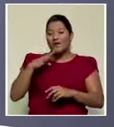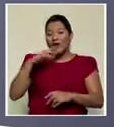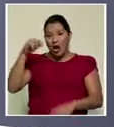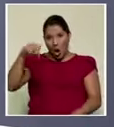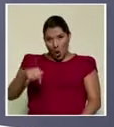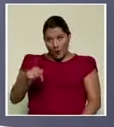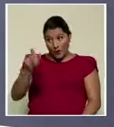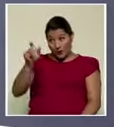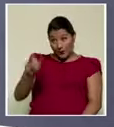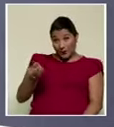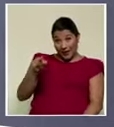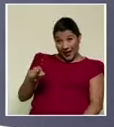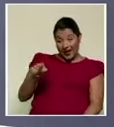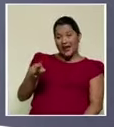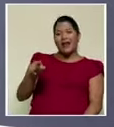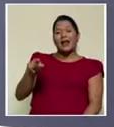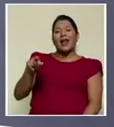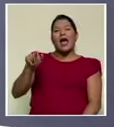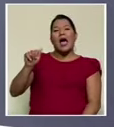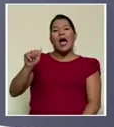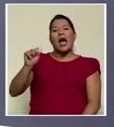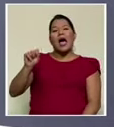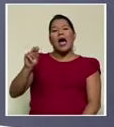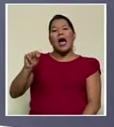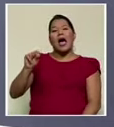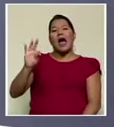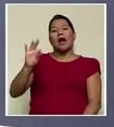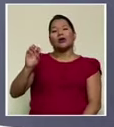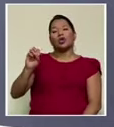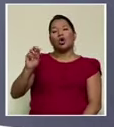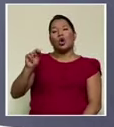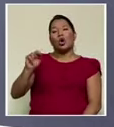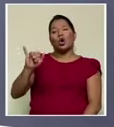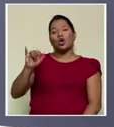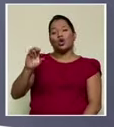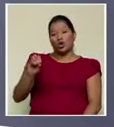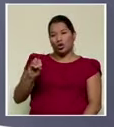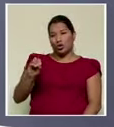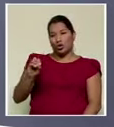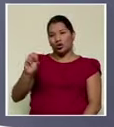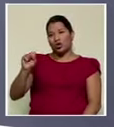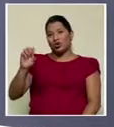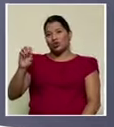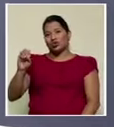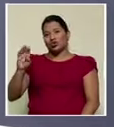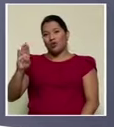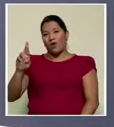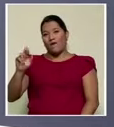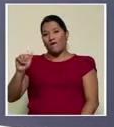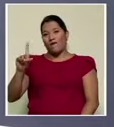Don Antonio Sobrado tenía dos opciones legales ante